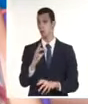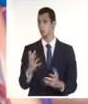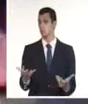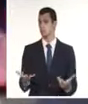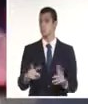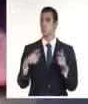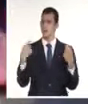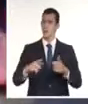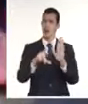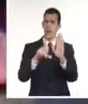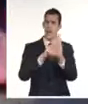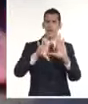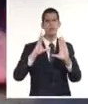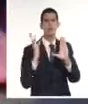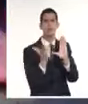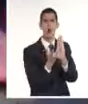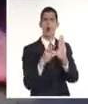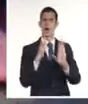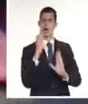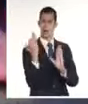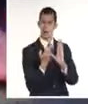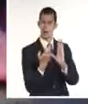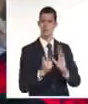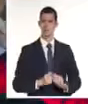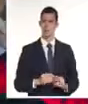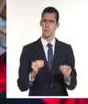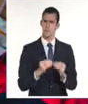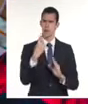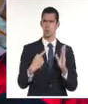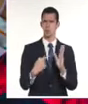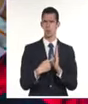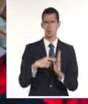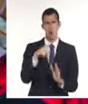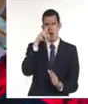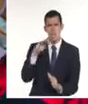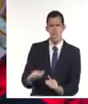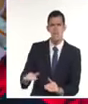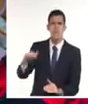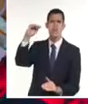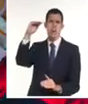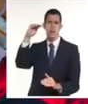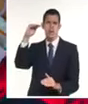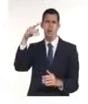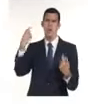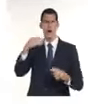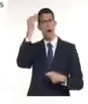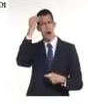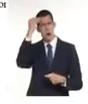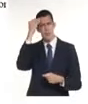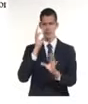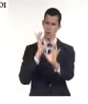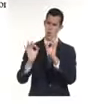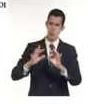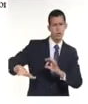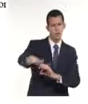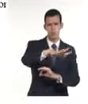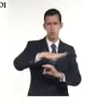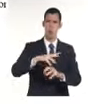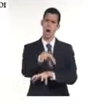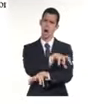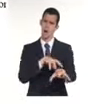fundamental del documento es la educación de las personas desde las edades tempranas. De hecho, así plantean varios de sus